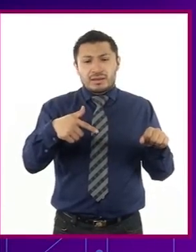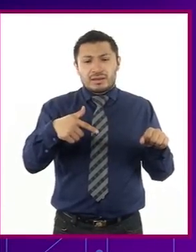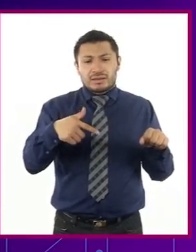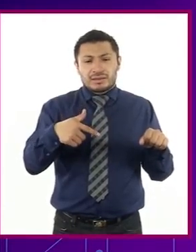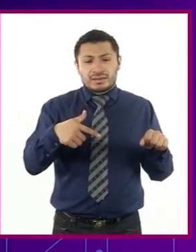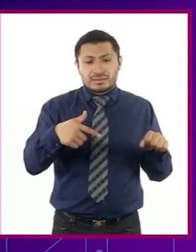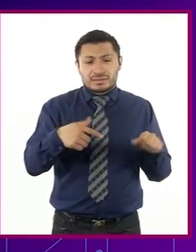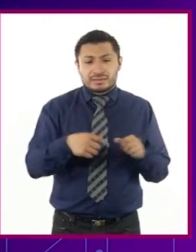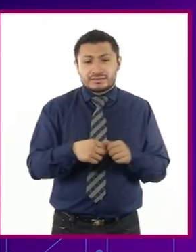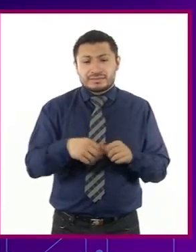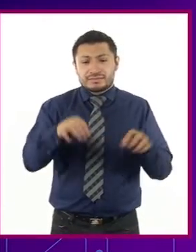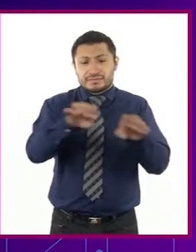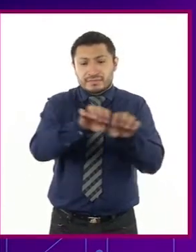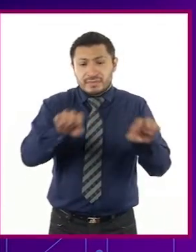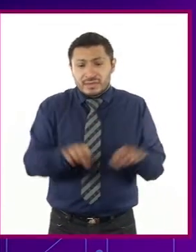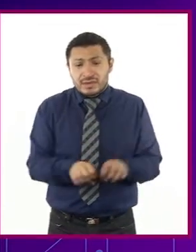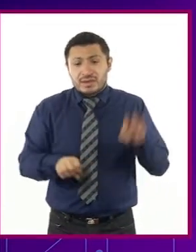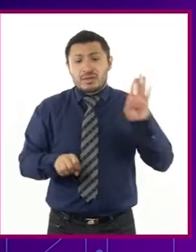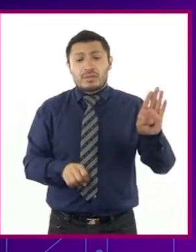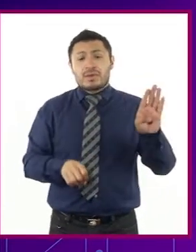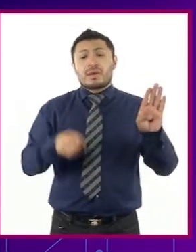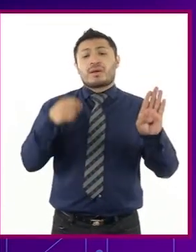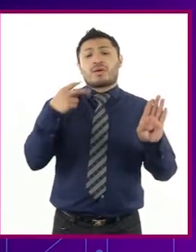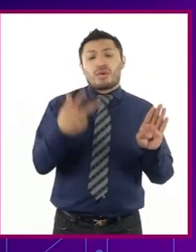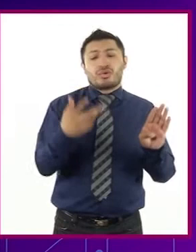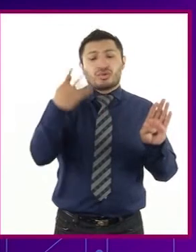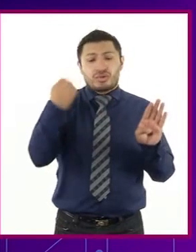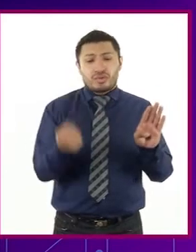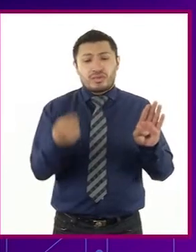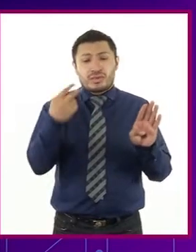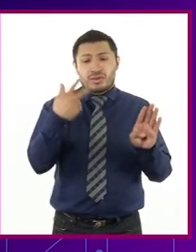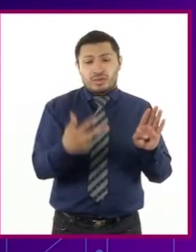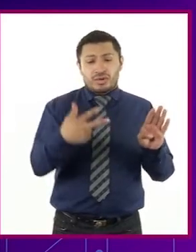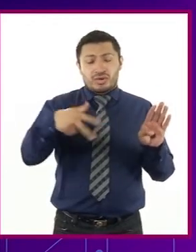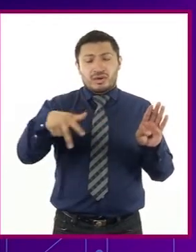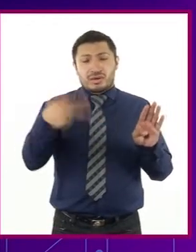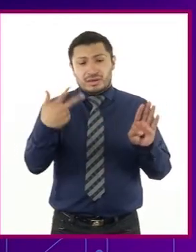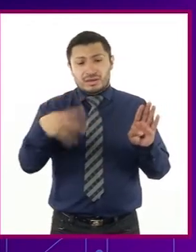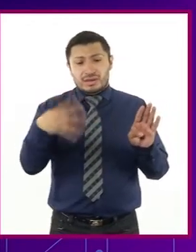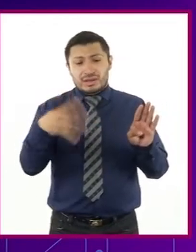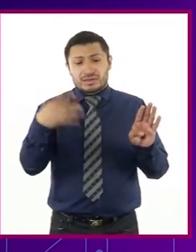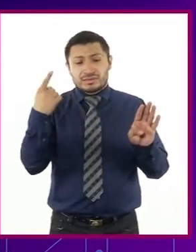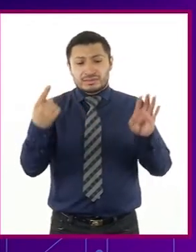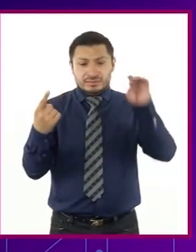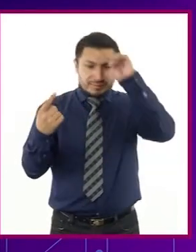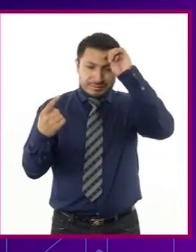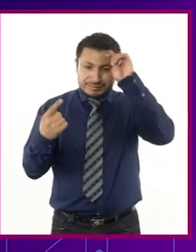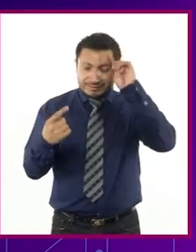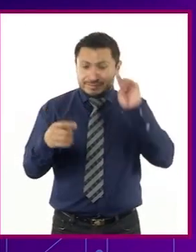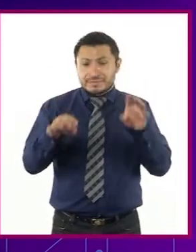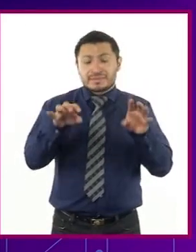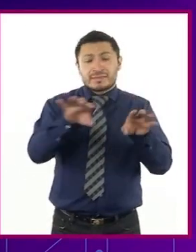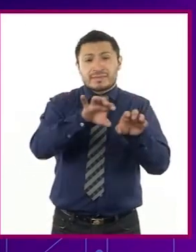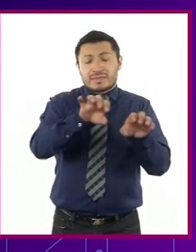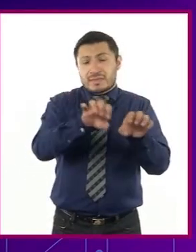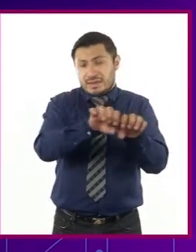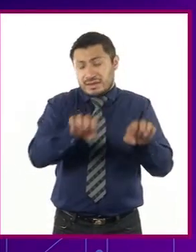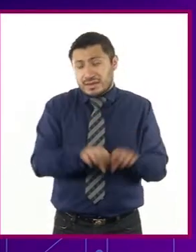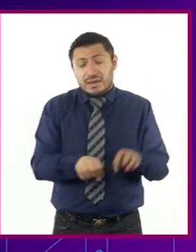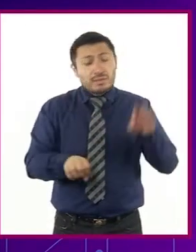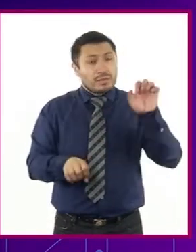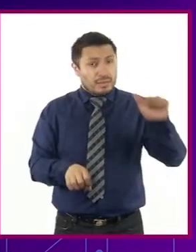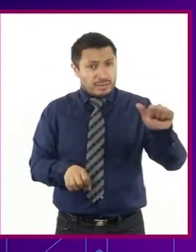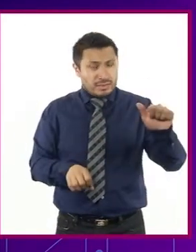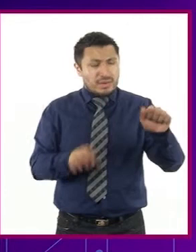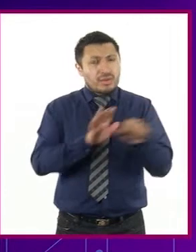los números 8, 9, 8, 14 y 1. Comencemos con el conjunto A. ¿Cuál es la moda